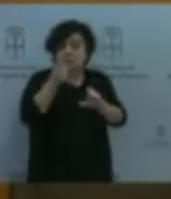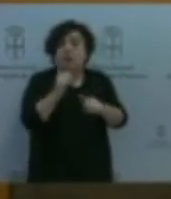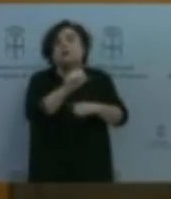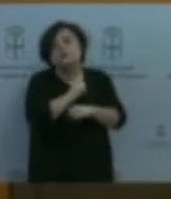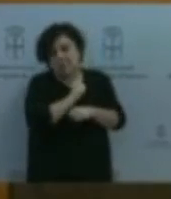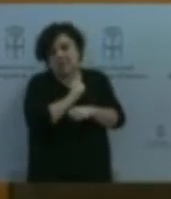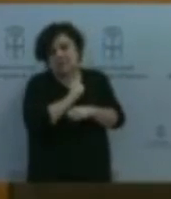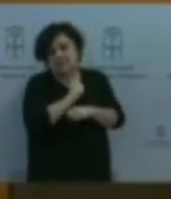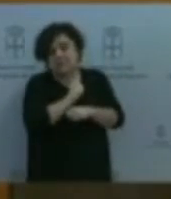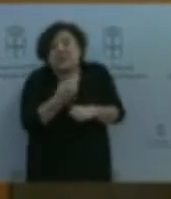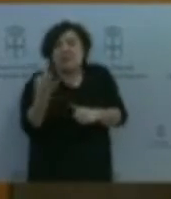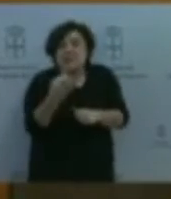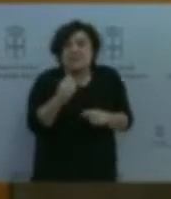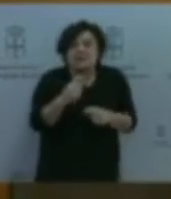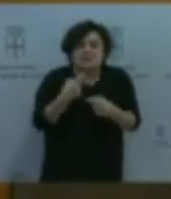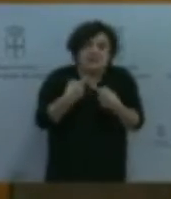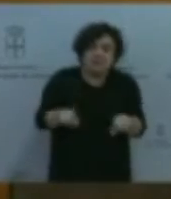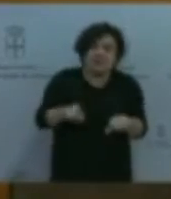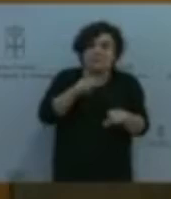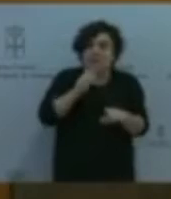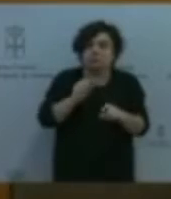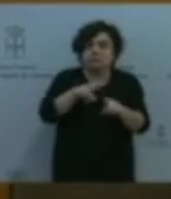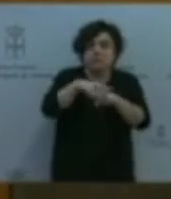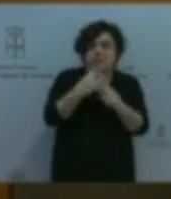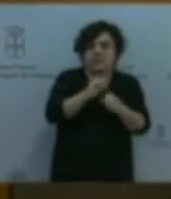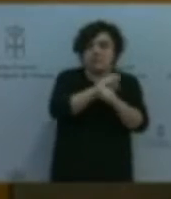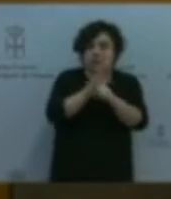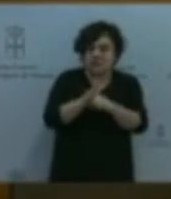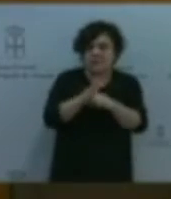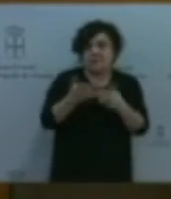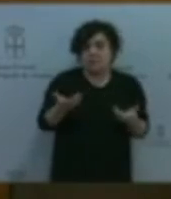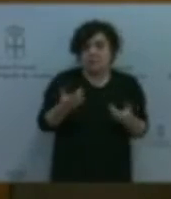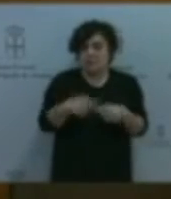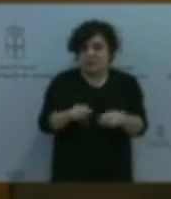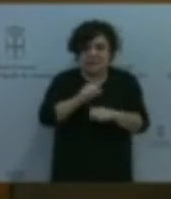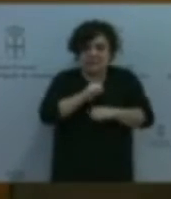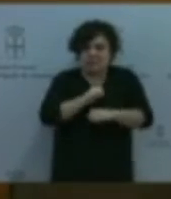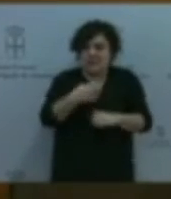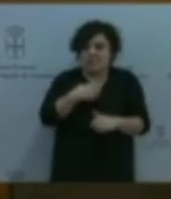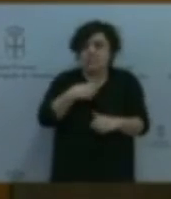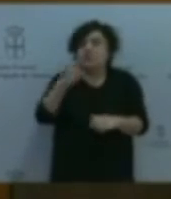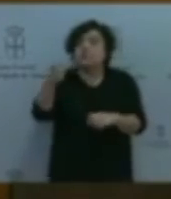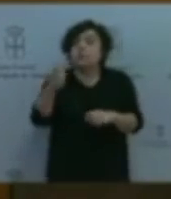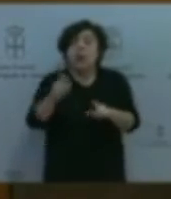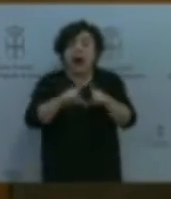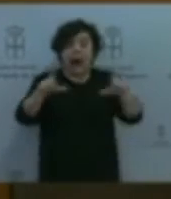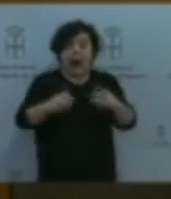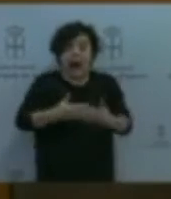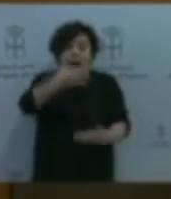No me resisto a enseñarle este anuncio. Es un anuncio de Alsa, el 8 de julio, de bloquea el asiento de al lado por el 30% del